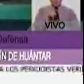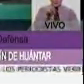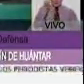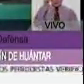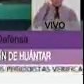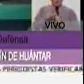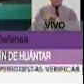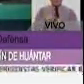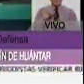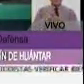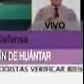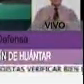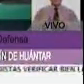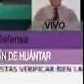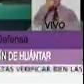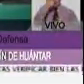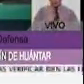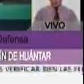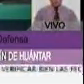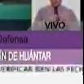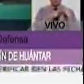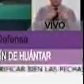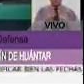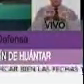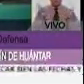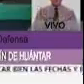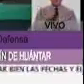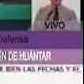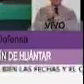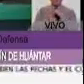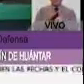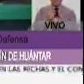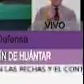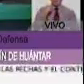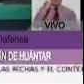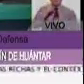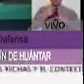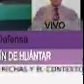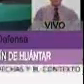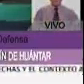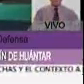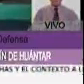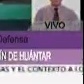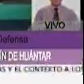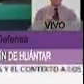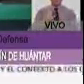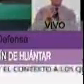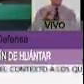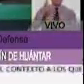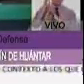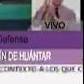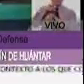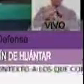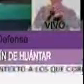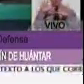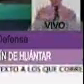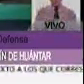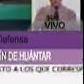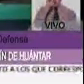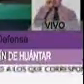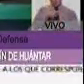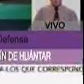recordarán que en mi condición de agente ante la Corte Interamericana de Derechos Humanos, expusimos ante el país